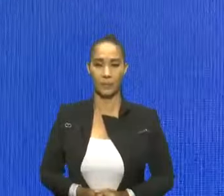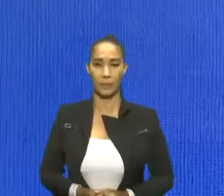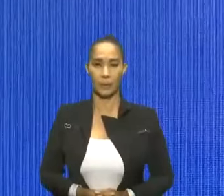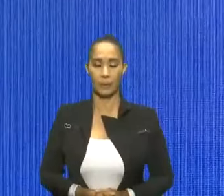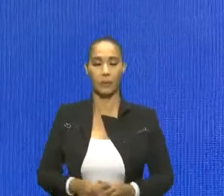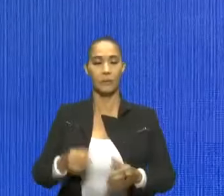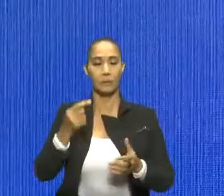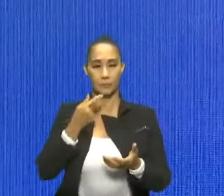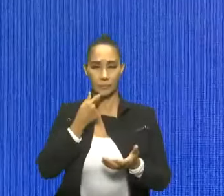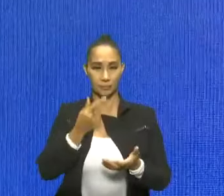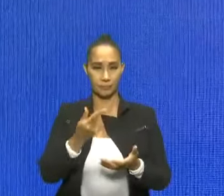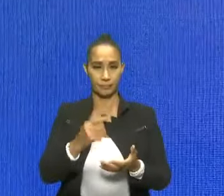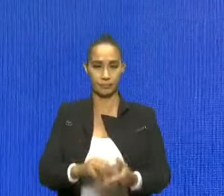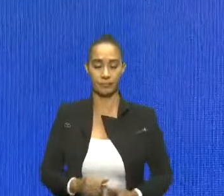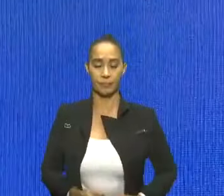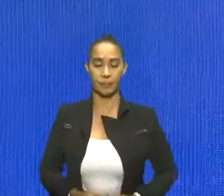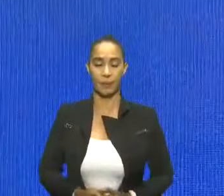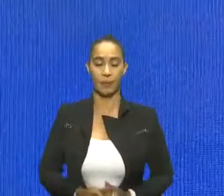Eso se lo recomiendo.